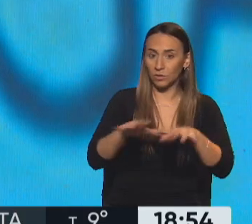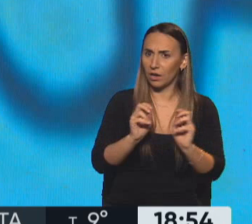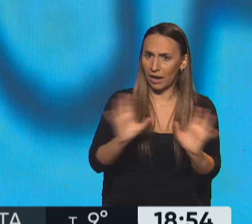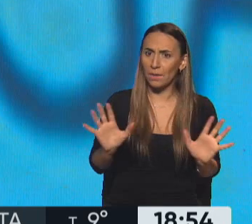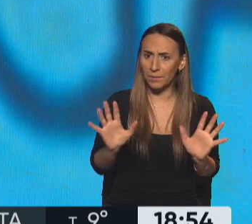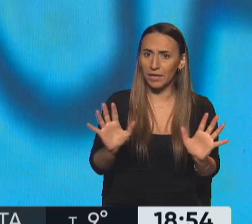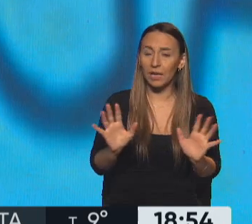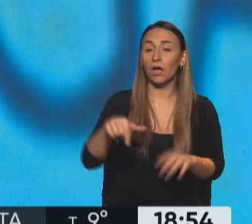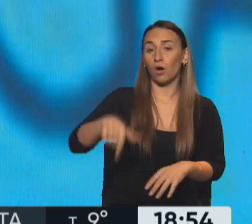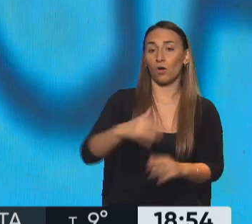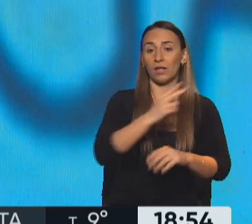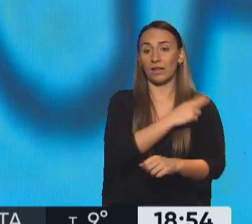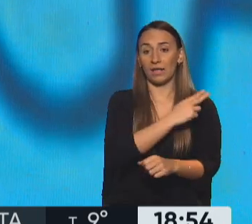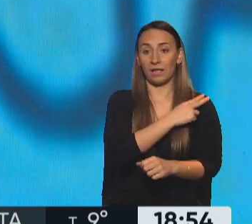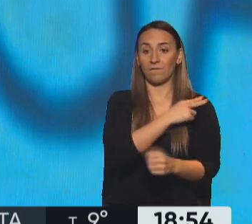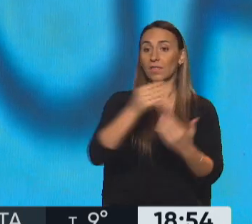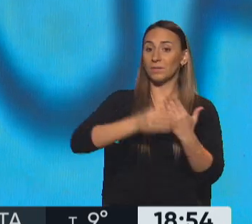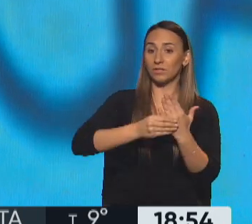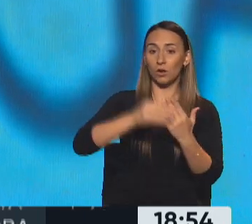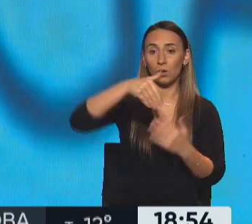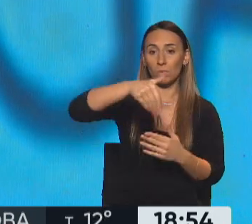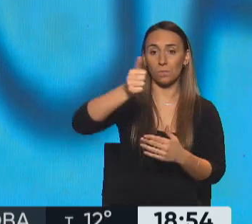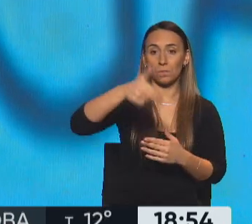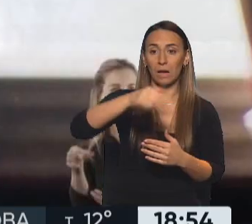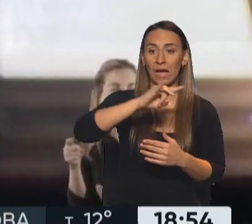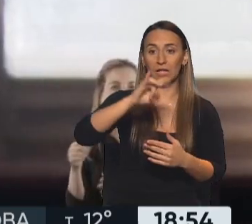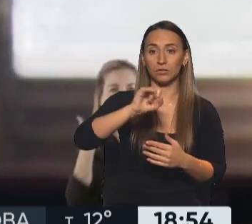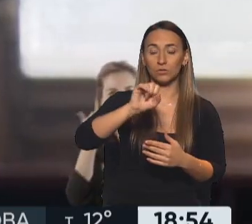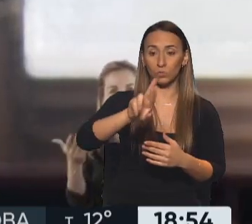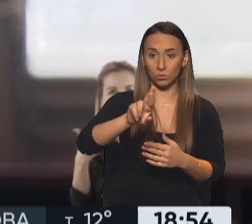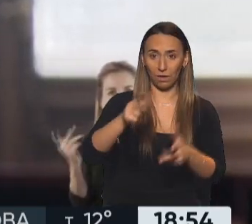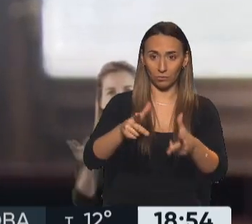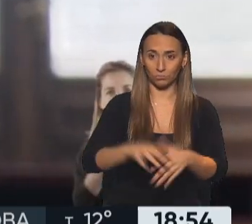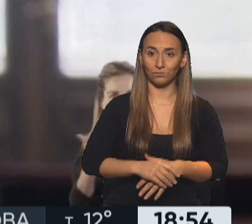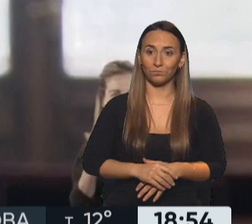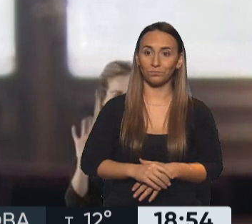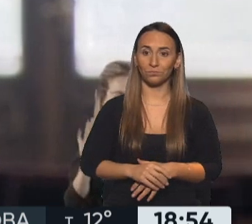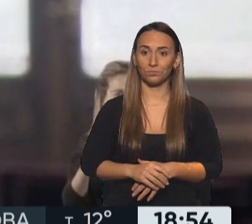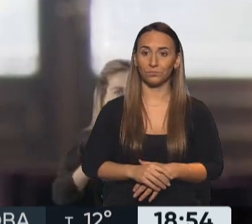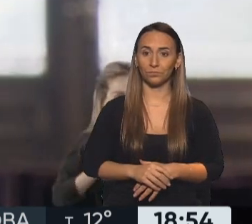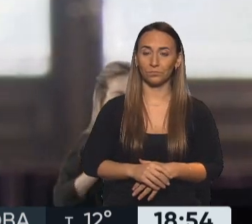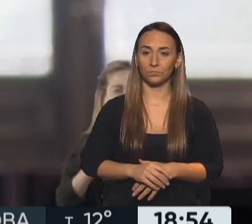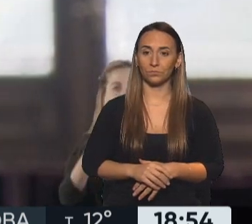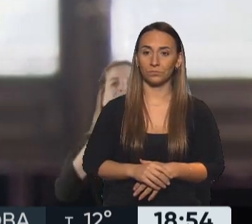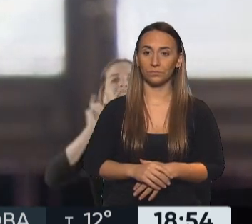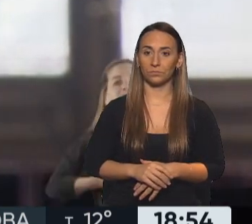pronunciado hoy el jefe de gabinete, Juan Mansur. Si querés lo podemos escuchar. Dale, ¿cómo nos compartimos? La ocasión y la decisión que